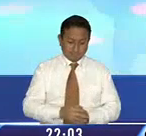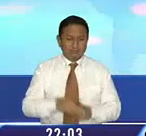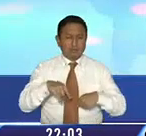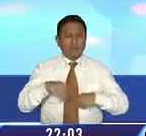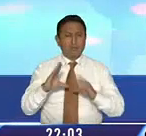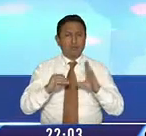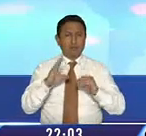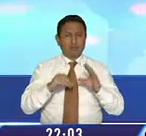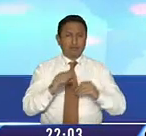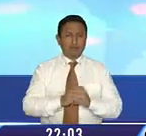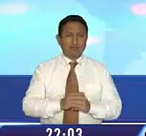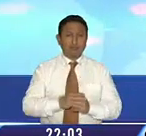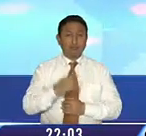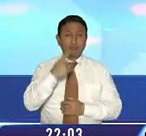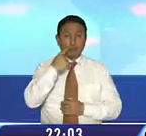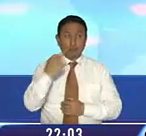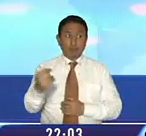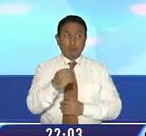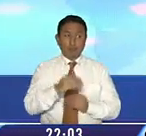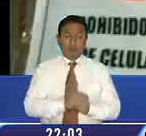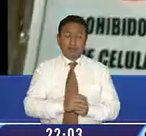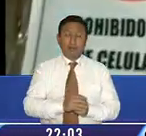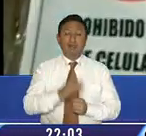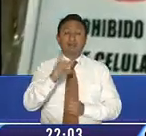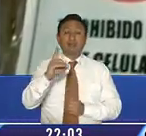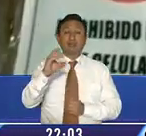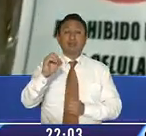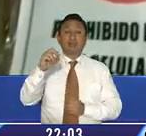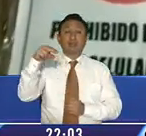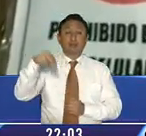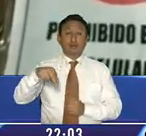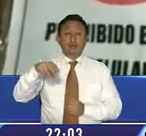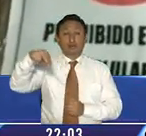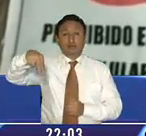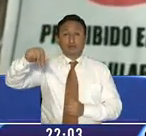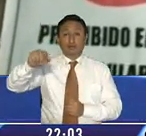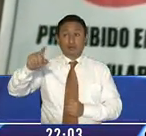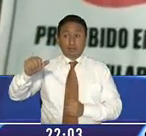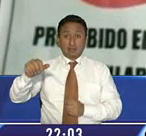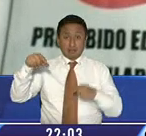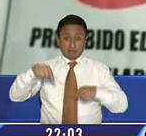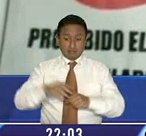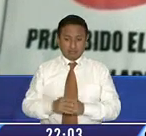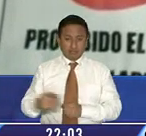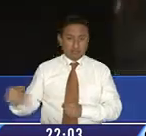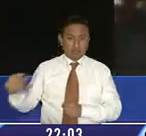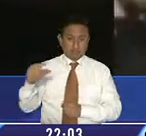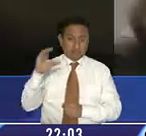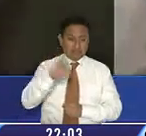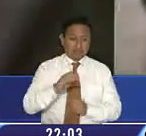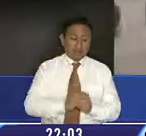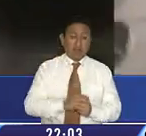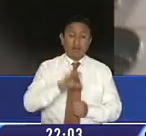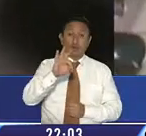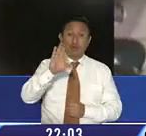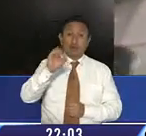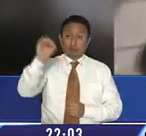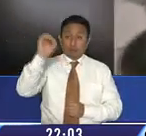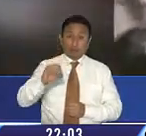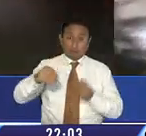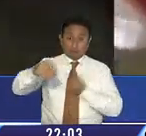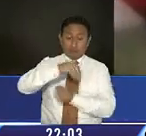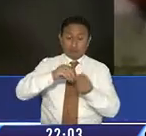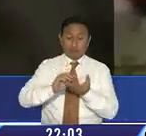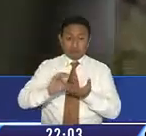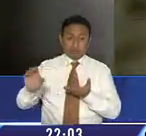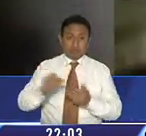de un hombre conocido como Don Nasa, quien ofrecía inversiones con ganancias de hasta el 90%